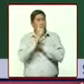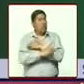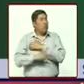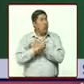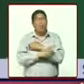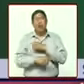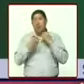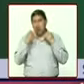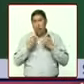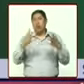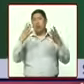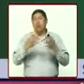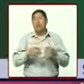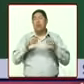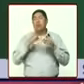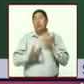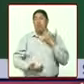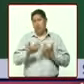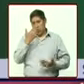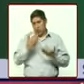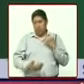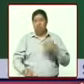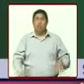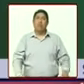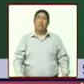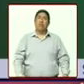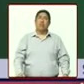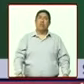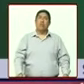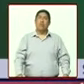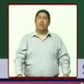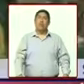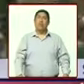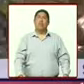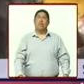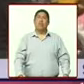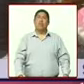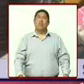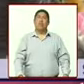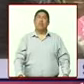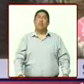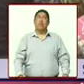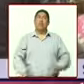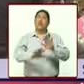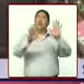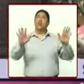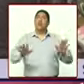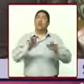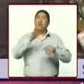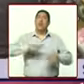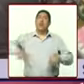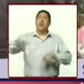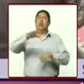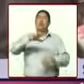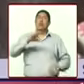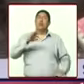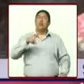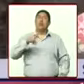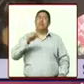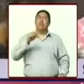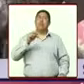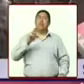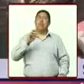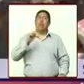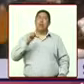sido causado justamente por los incendios forestales. Ministro, el domingo estuvimos en el Bajo Paraguay, realmente es